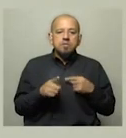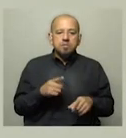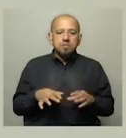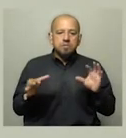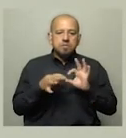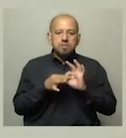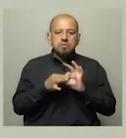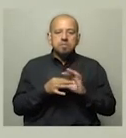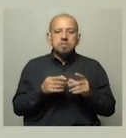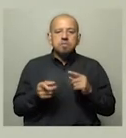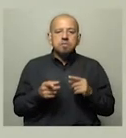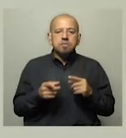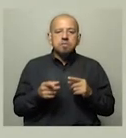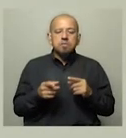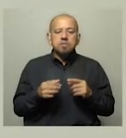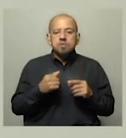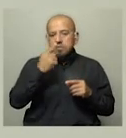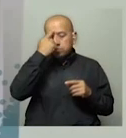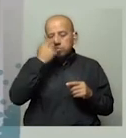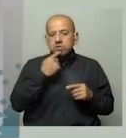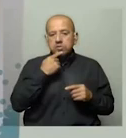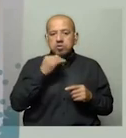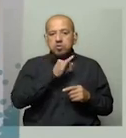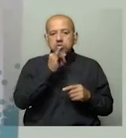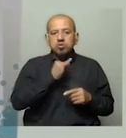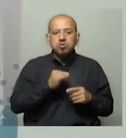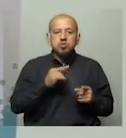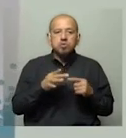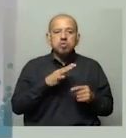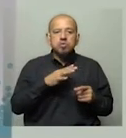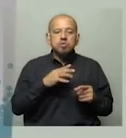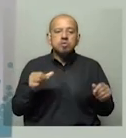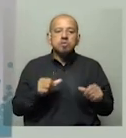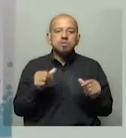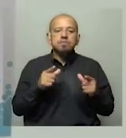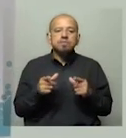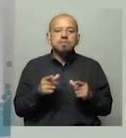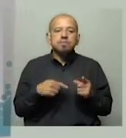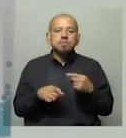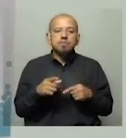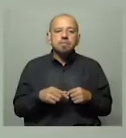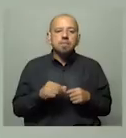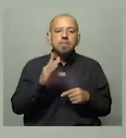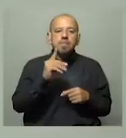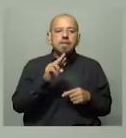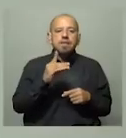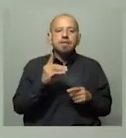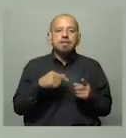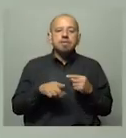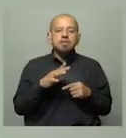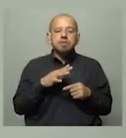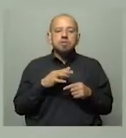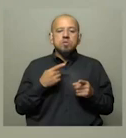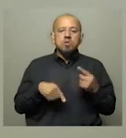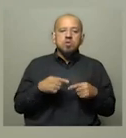y discurso bienal que fueron en el Museo Zorrilla, ediciones que hemos hecho de colecciones de DVDs, o sea, como ver pasar